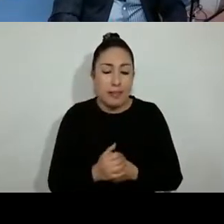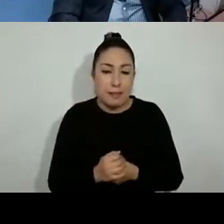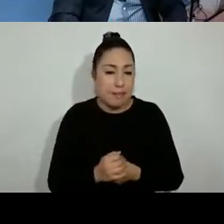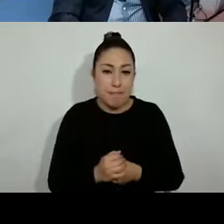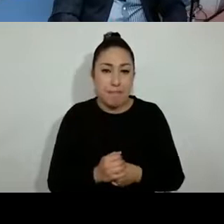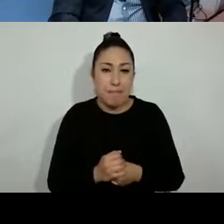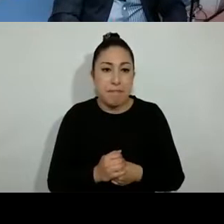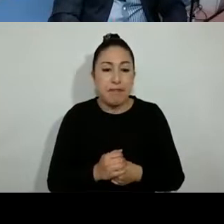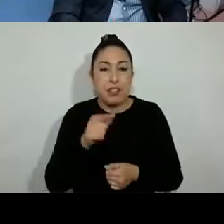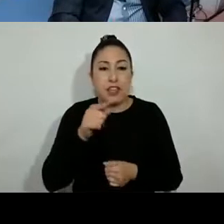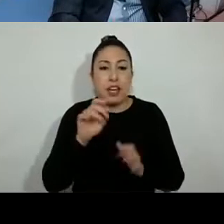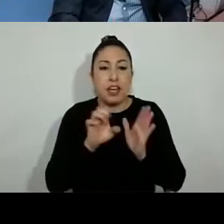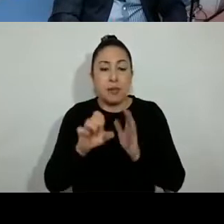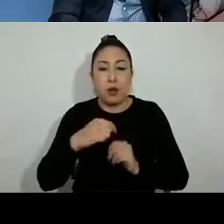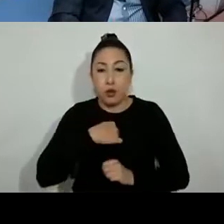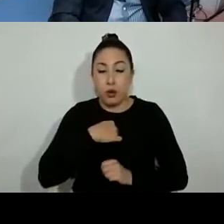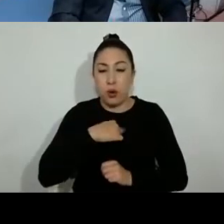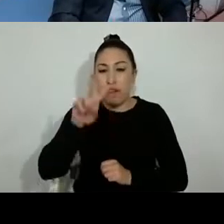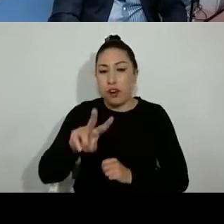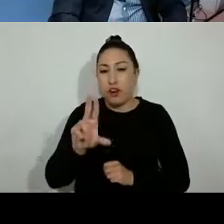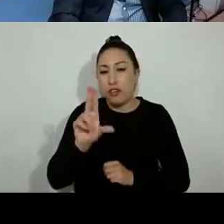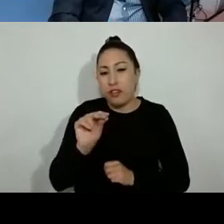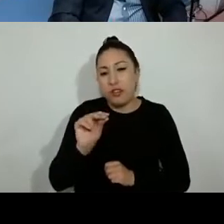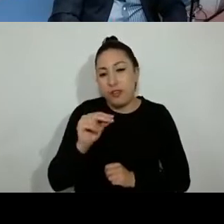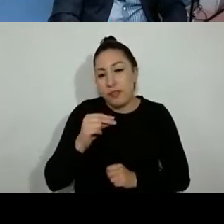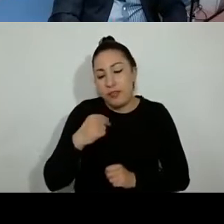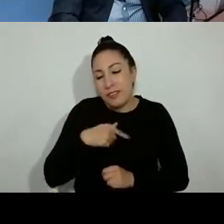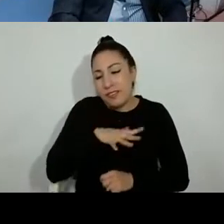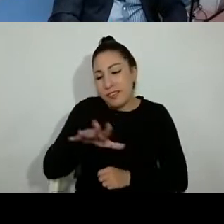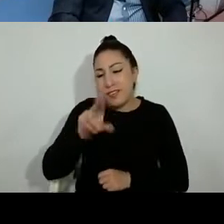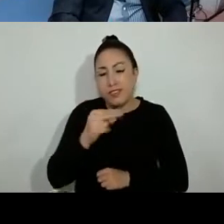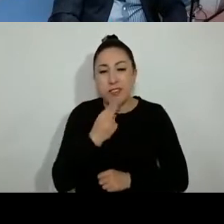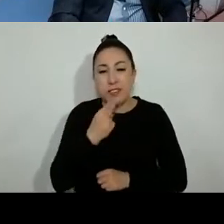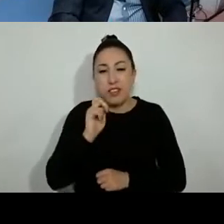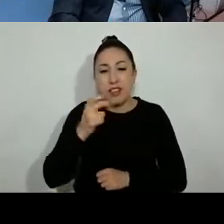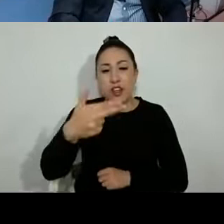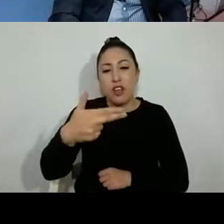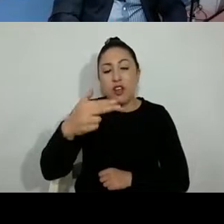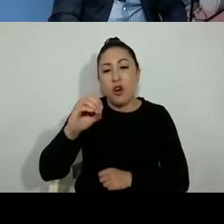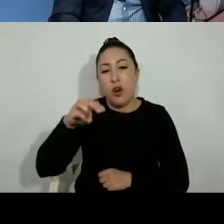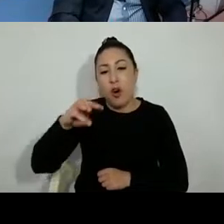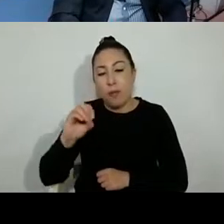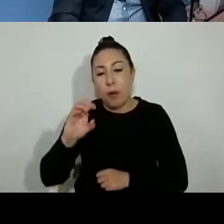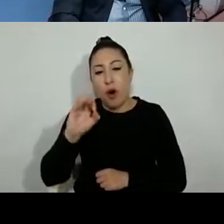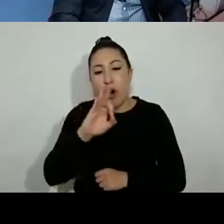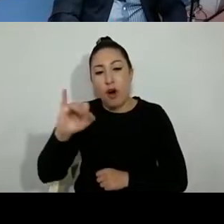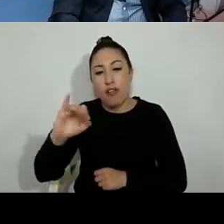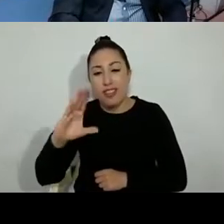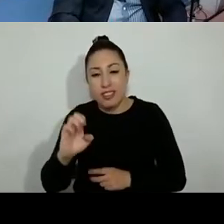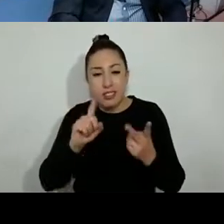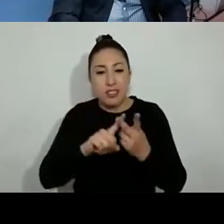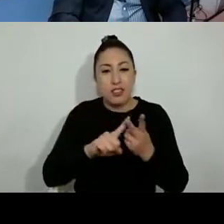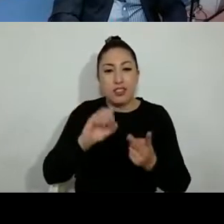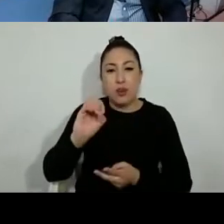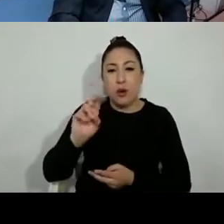como home office, como outsourcing, y me niego porque creo que nuestro español